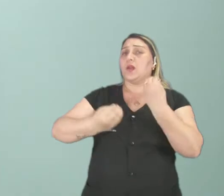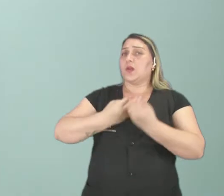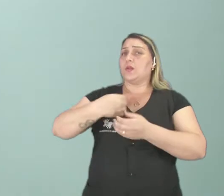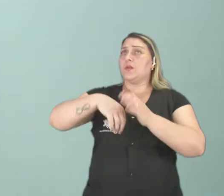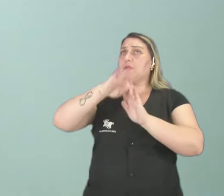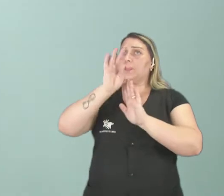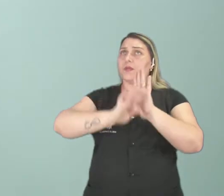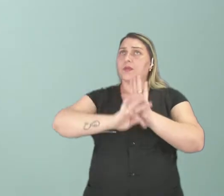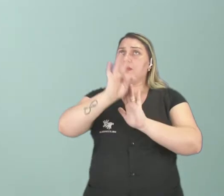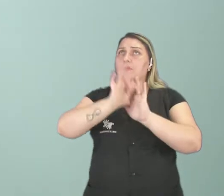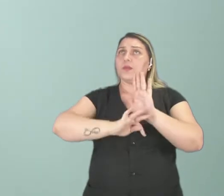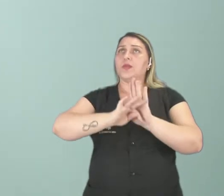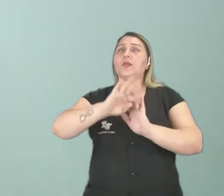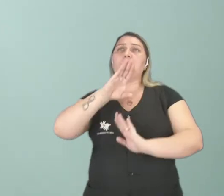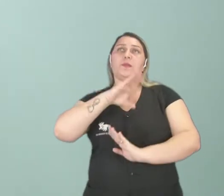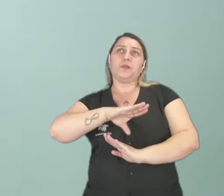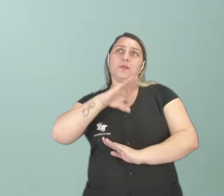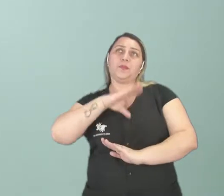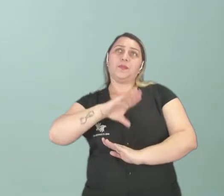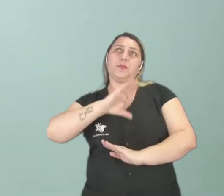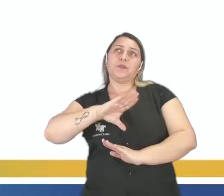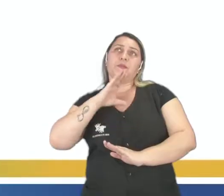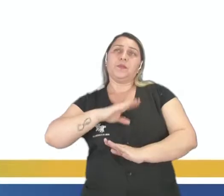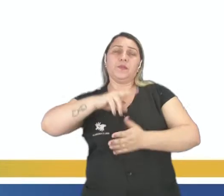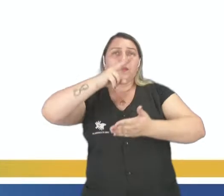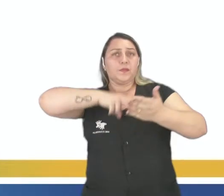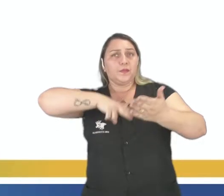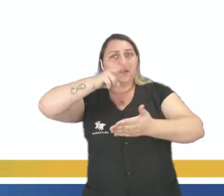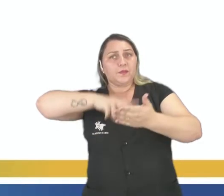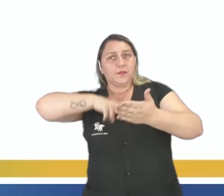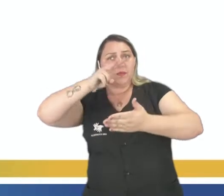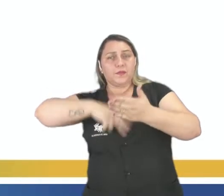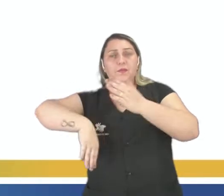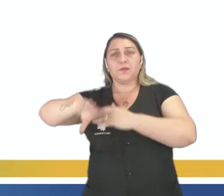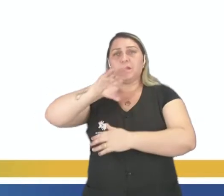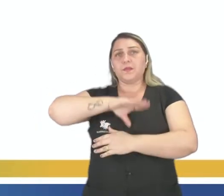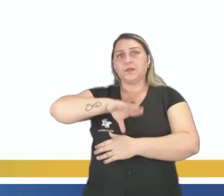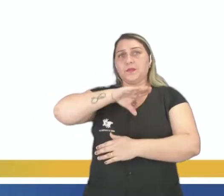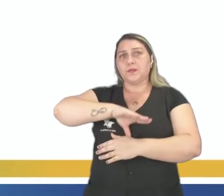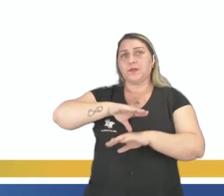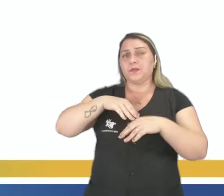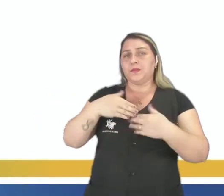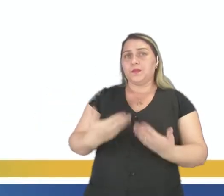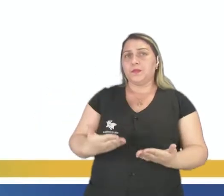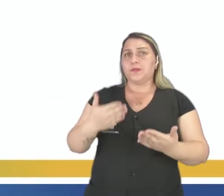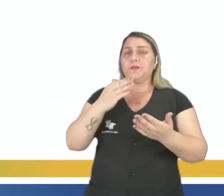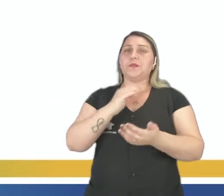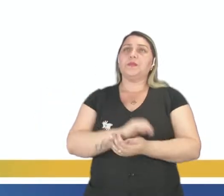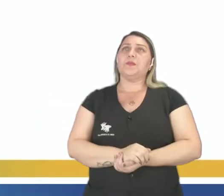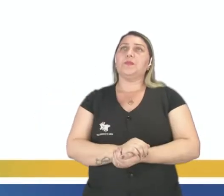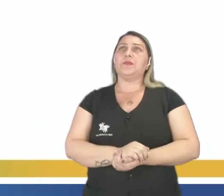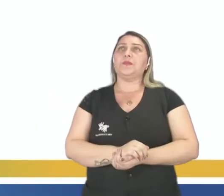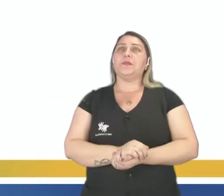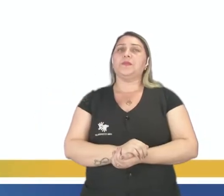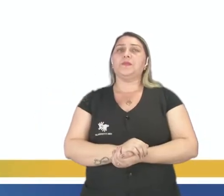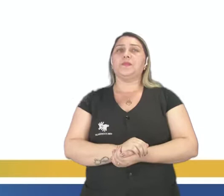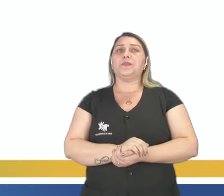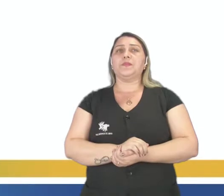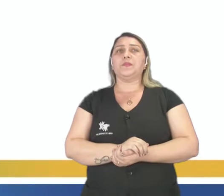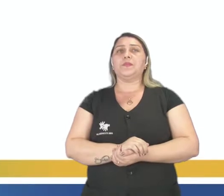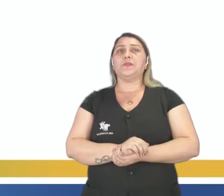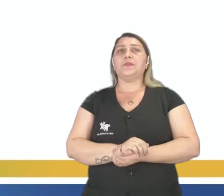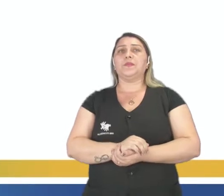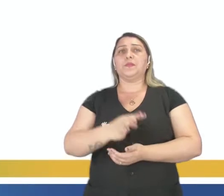texto está todo en português, não vou lerlo em português, ok? Então, tipologia e